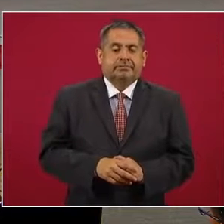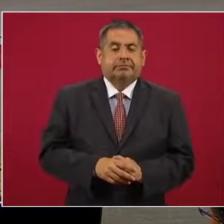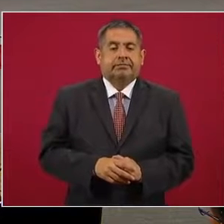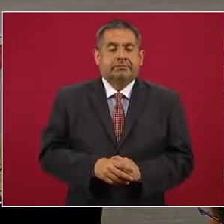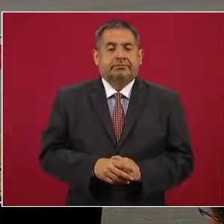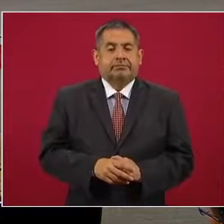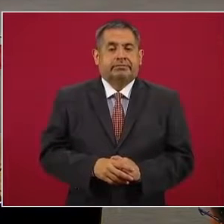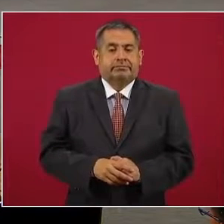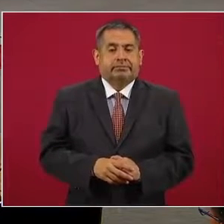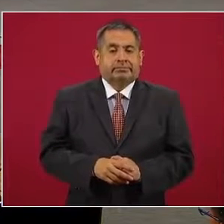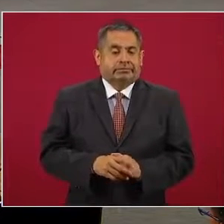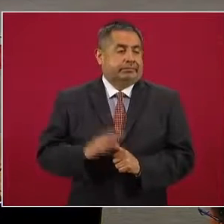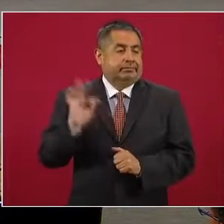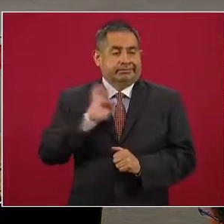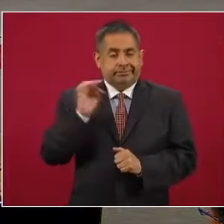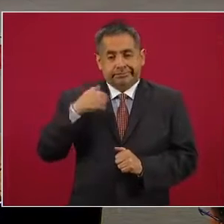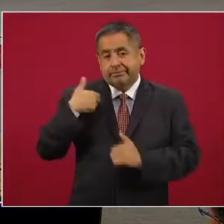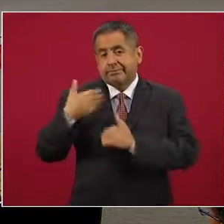Si se confirma